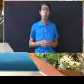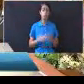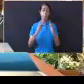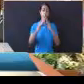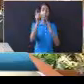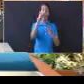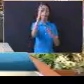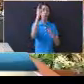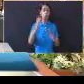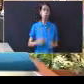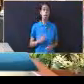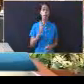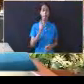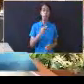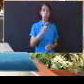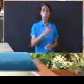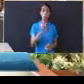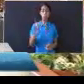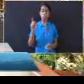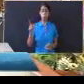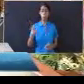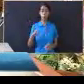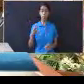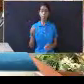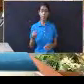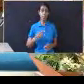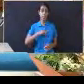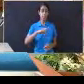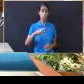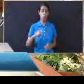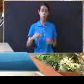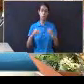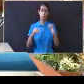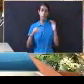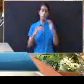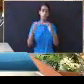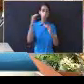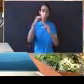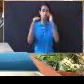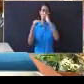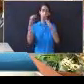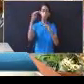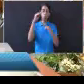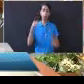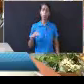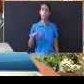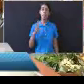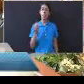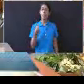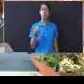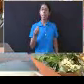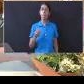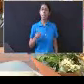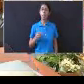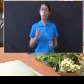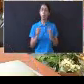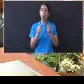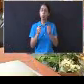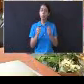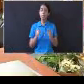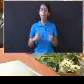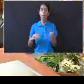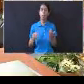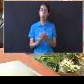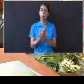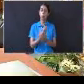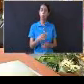hay una orden de Dios de que seamos reconstruidos. Que nos hagan nuevo. Pero para eso,